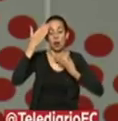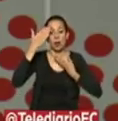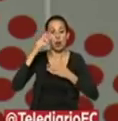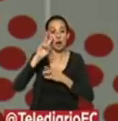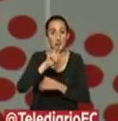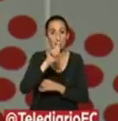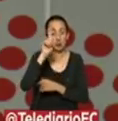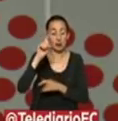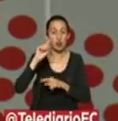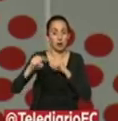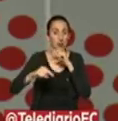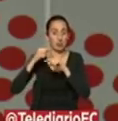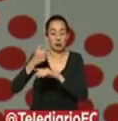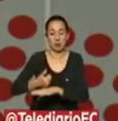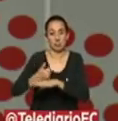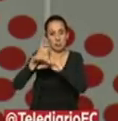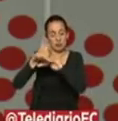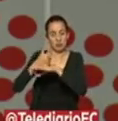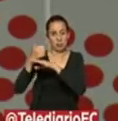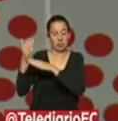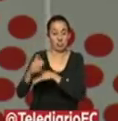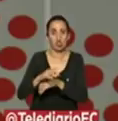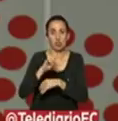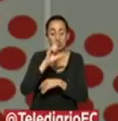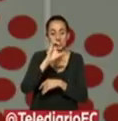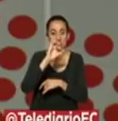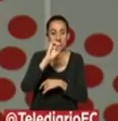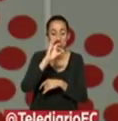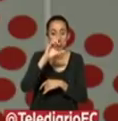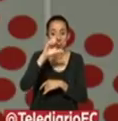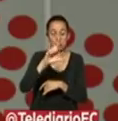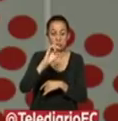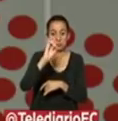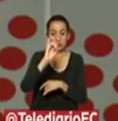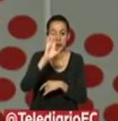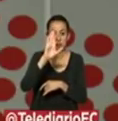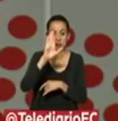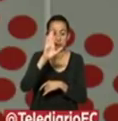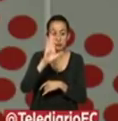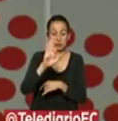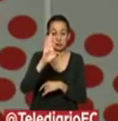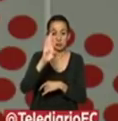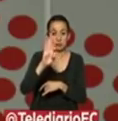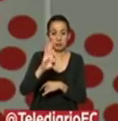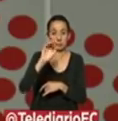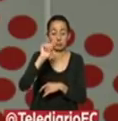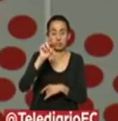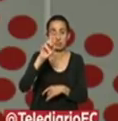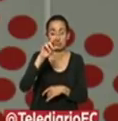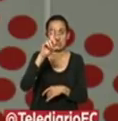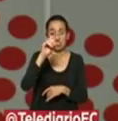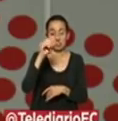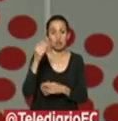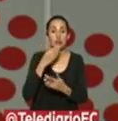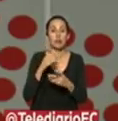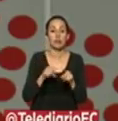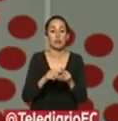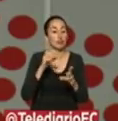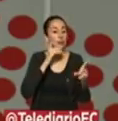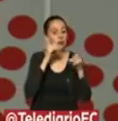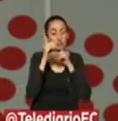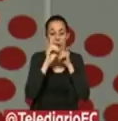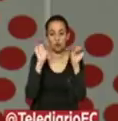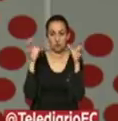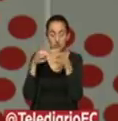las autoridades, ante la elección de César Litardo como nuevo presidente de la Asamblea Nacional y los diálogos tendientes a conformar las